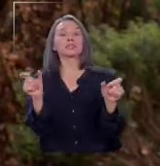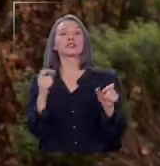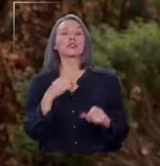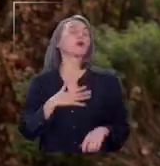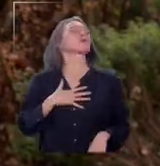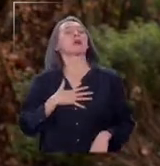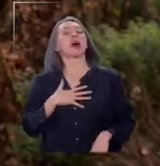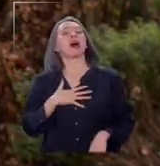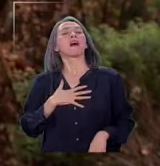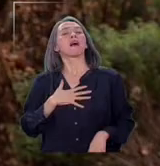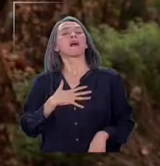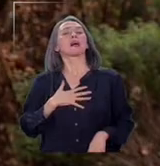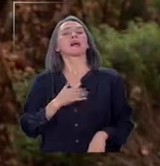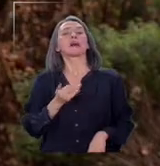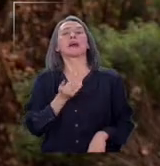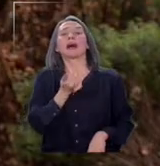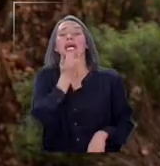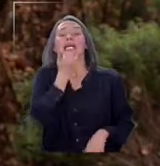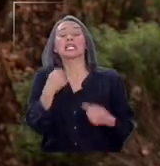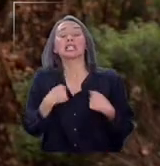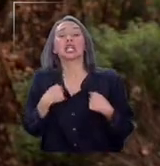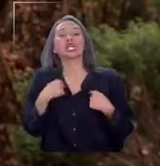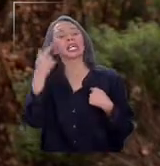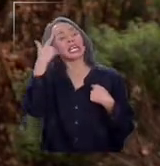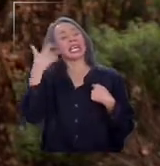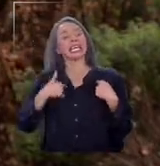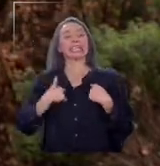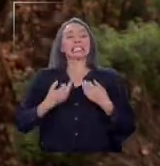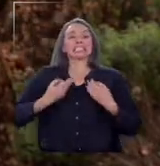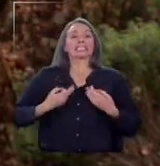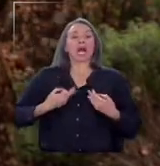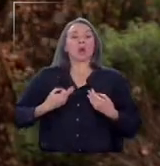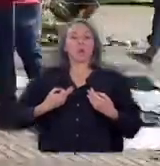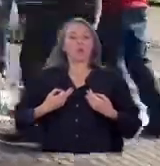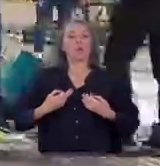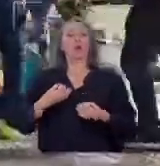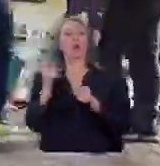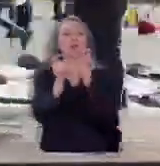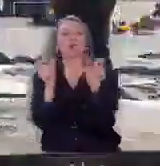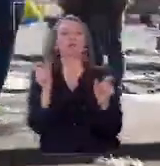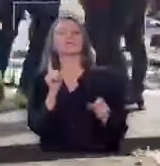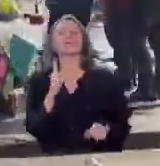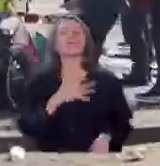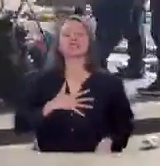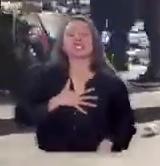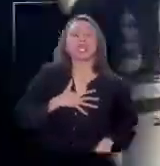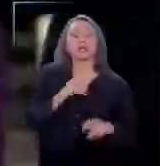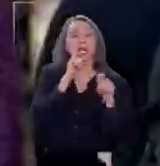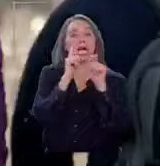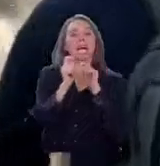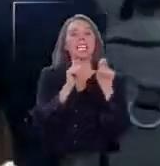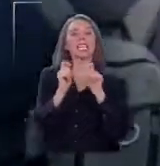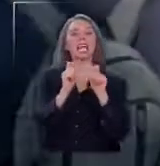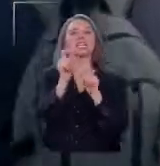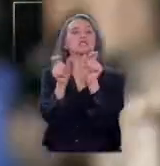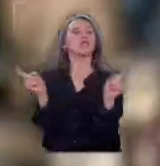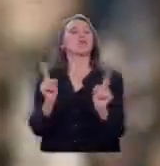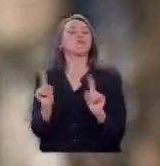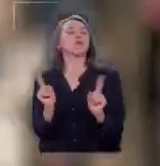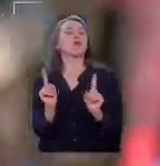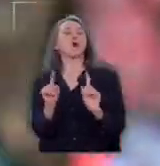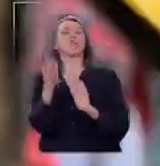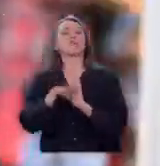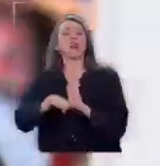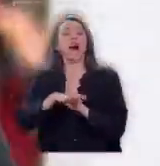falsa sensación de seguridad de alguna manera la percepción de riesgo se ha mantenido muy baja